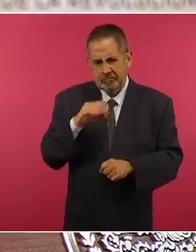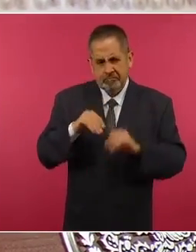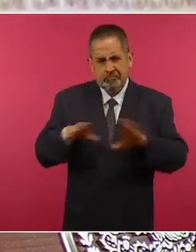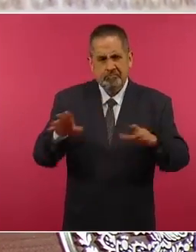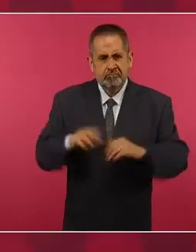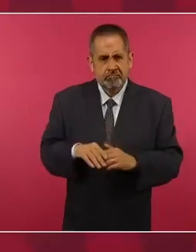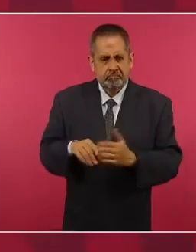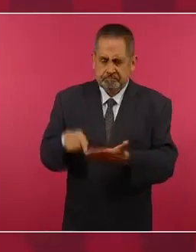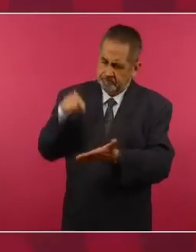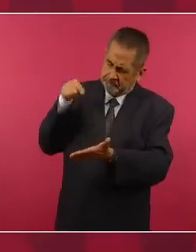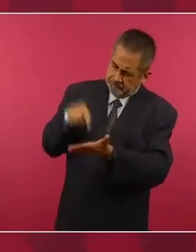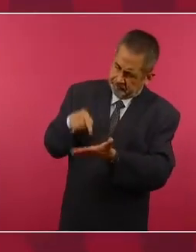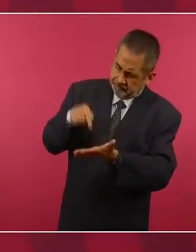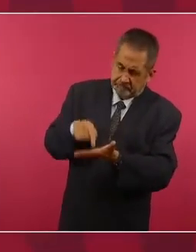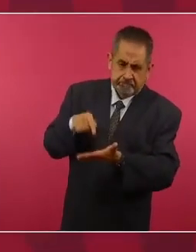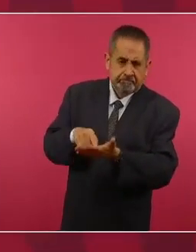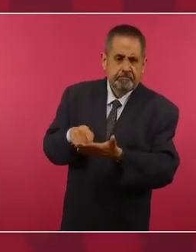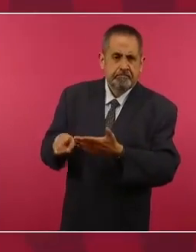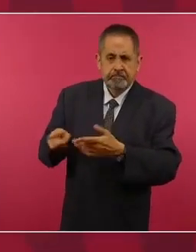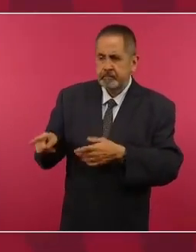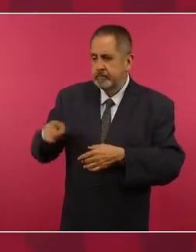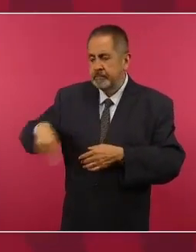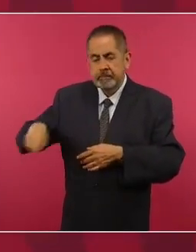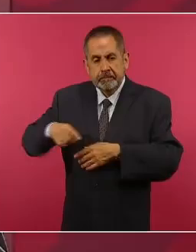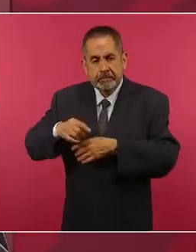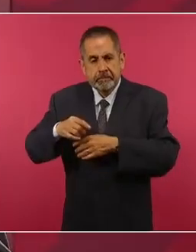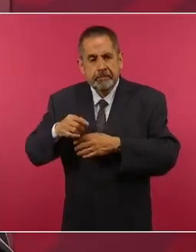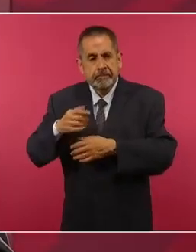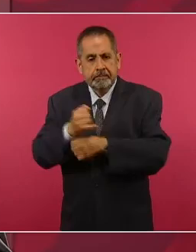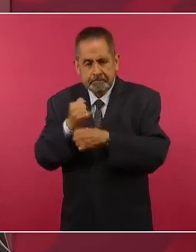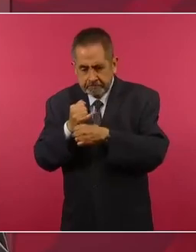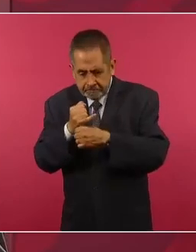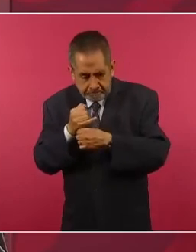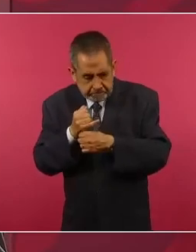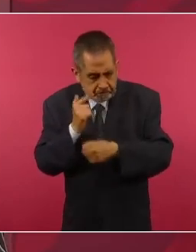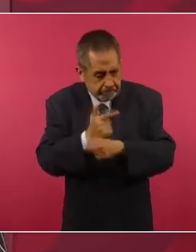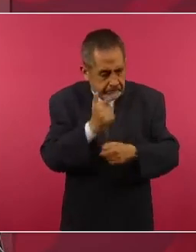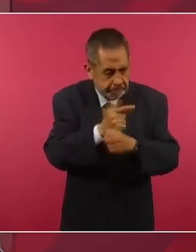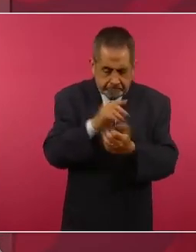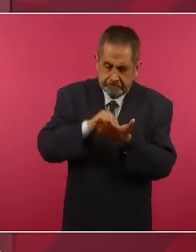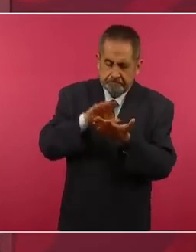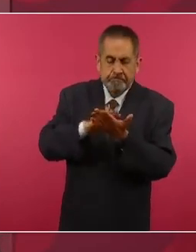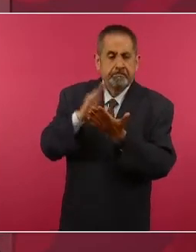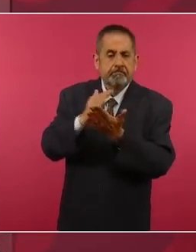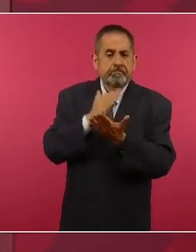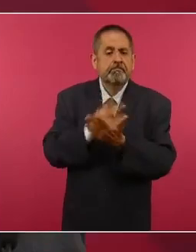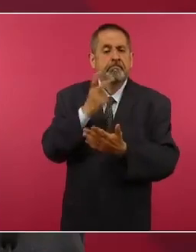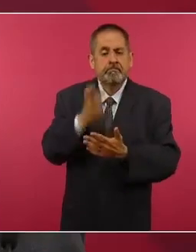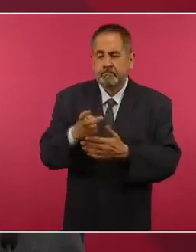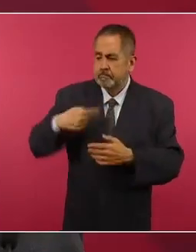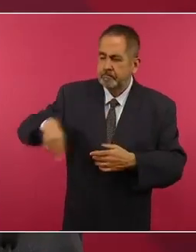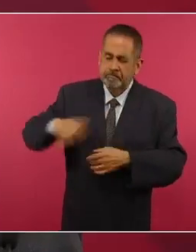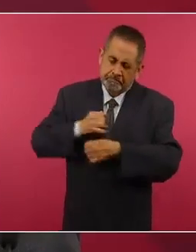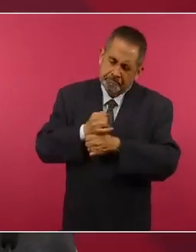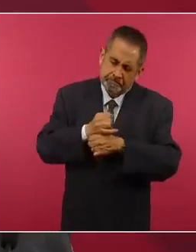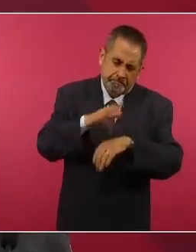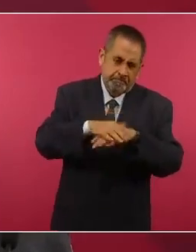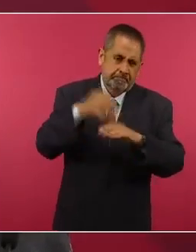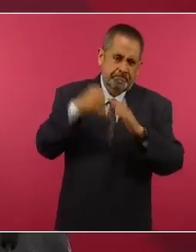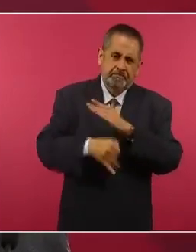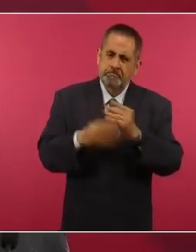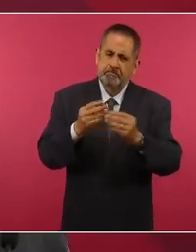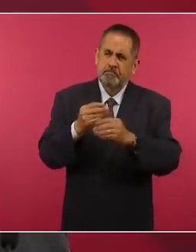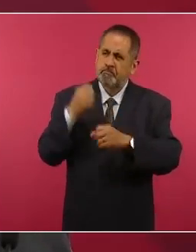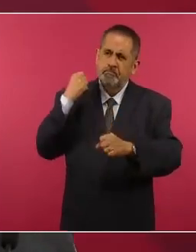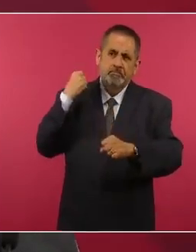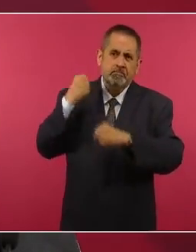de acuerdo con lo que establece el documento, que es el resultado de una investigación que llevó mucho